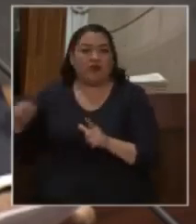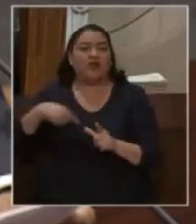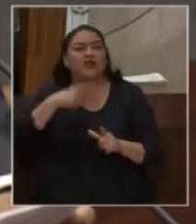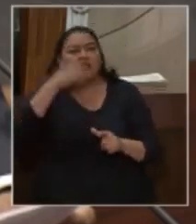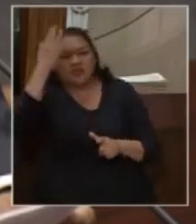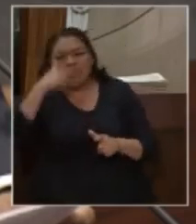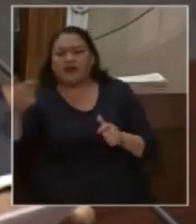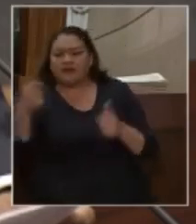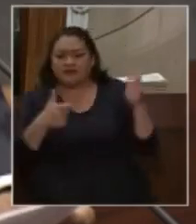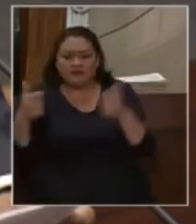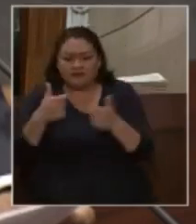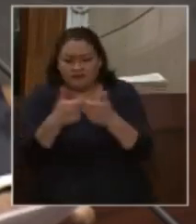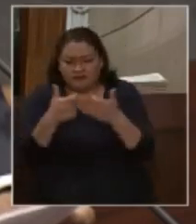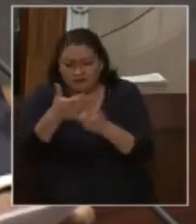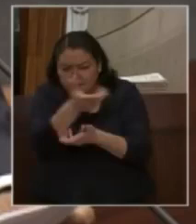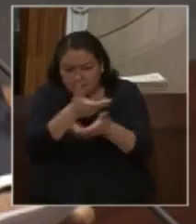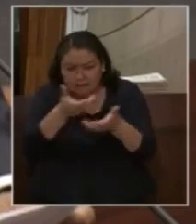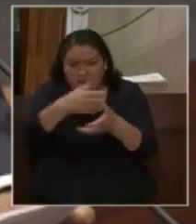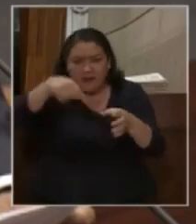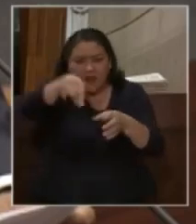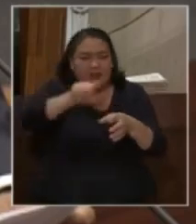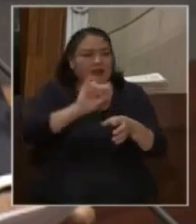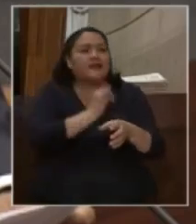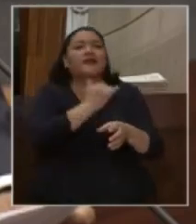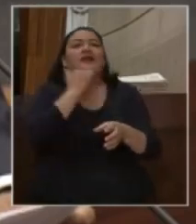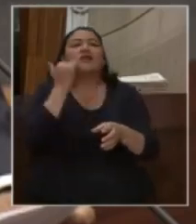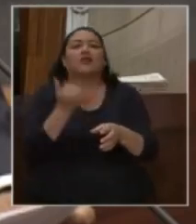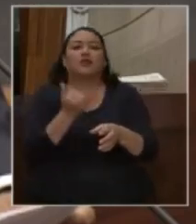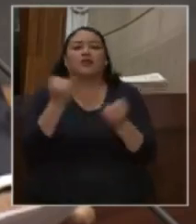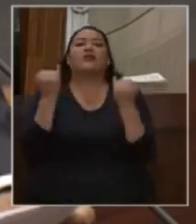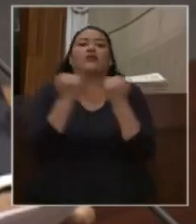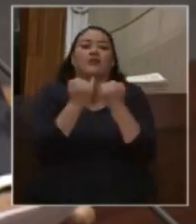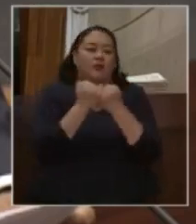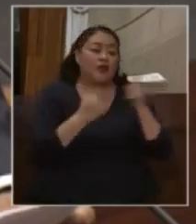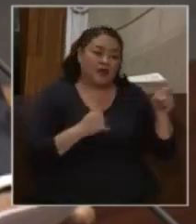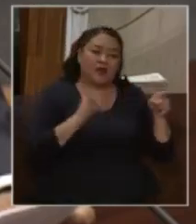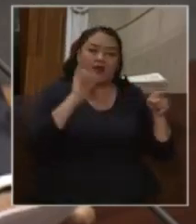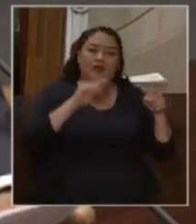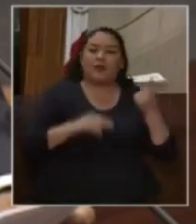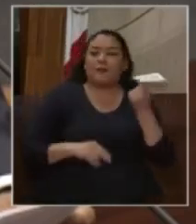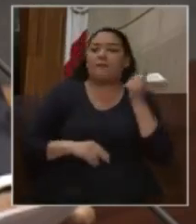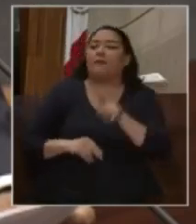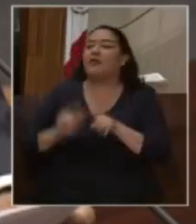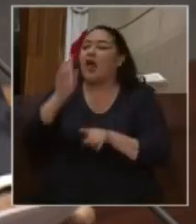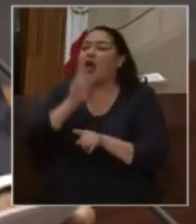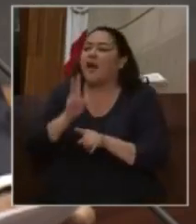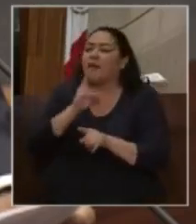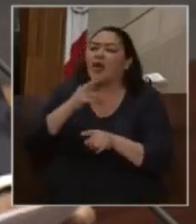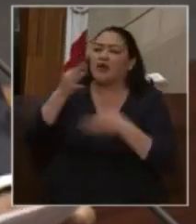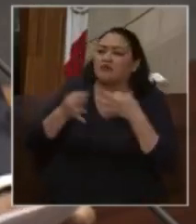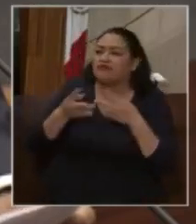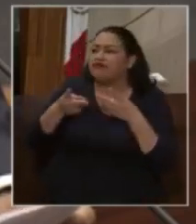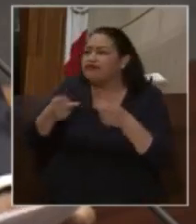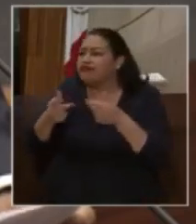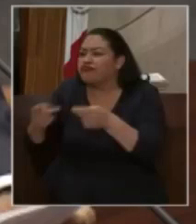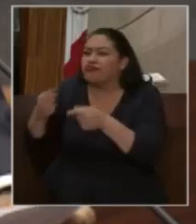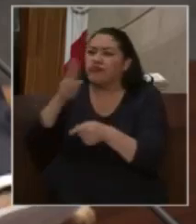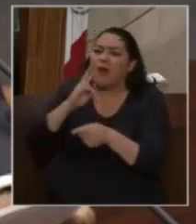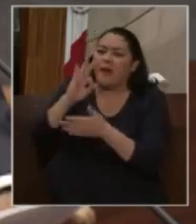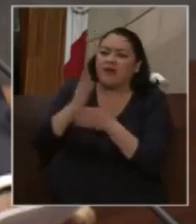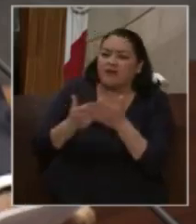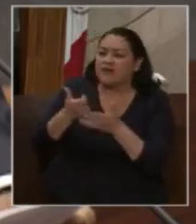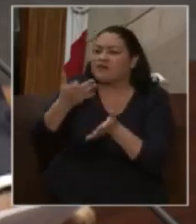de financiamiento público en el fideicomiso. No obstante, ordenó dar seguimiento a los informes de campaña y ordinarios correspondientes a los